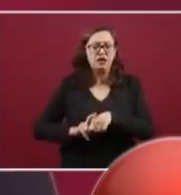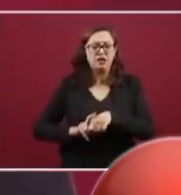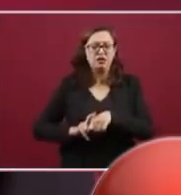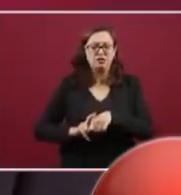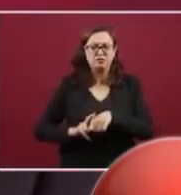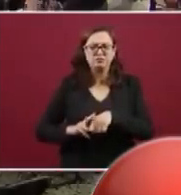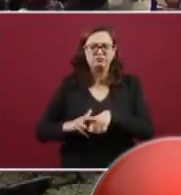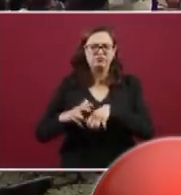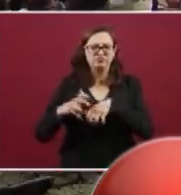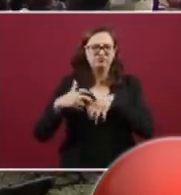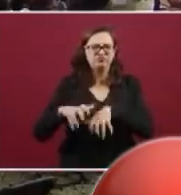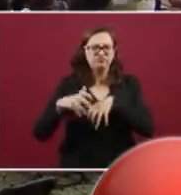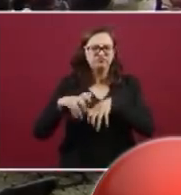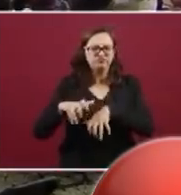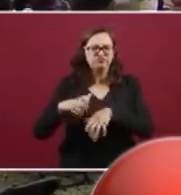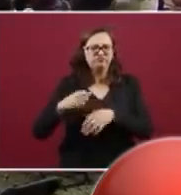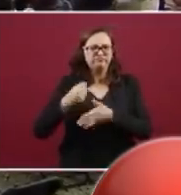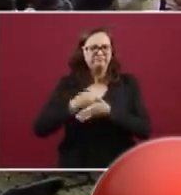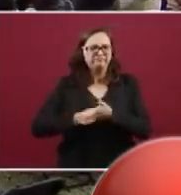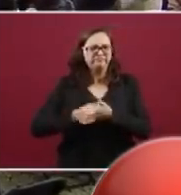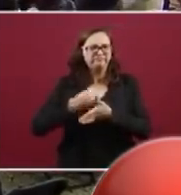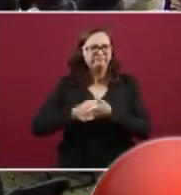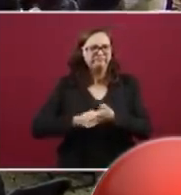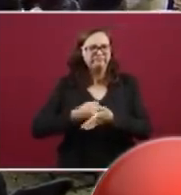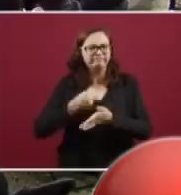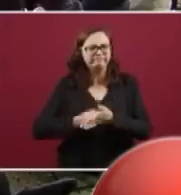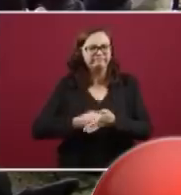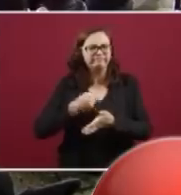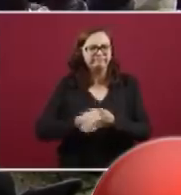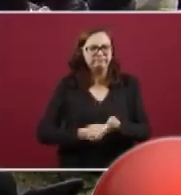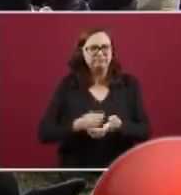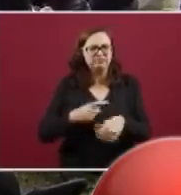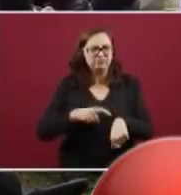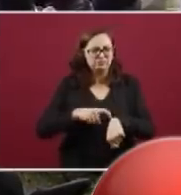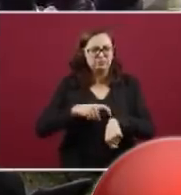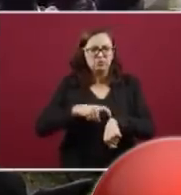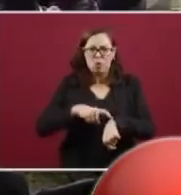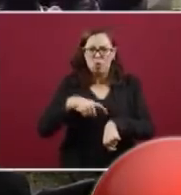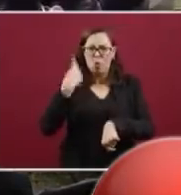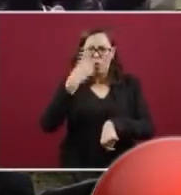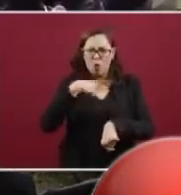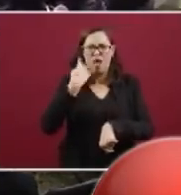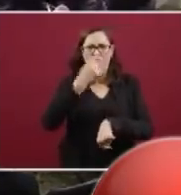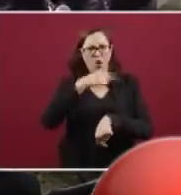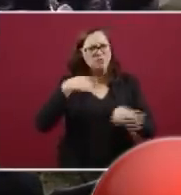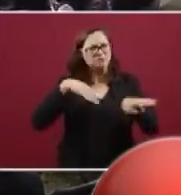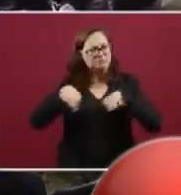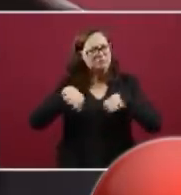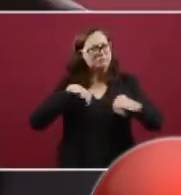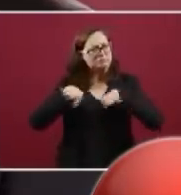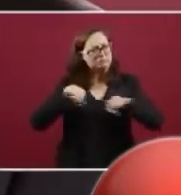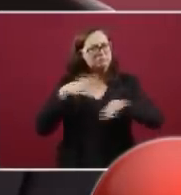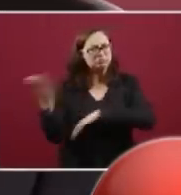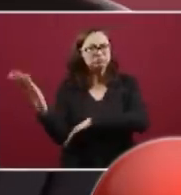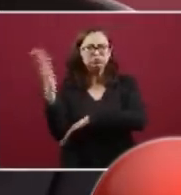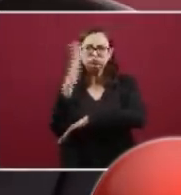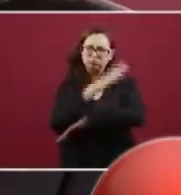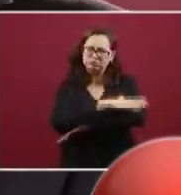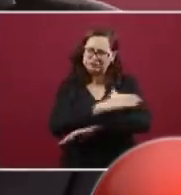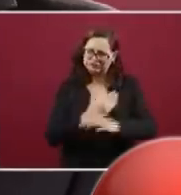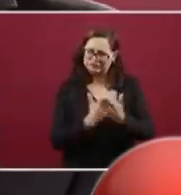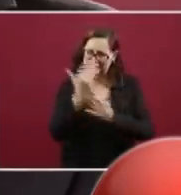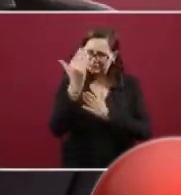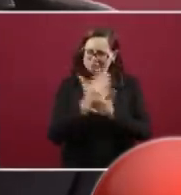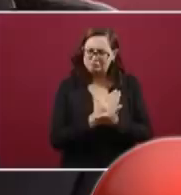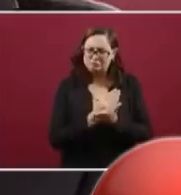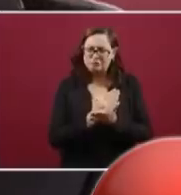se redujeran las horas de trabajo. Se